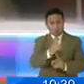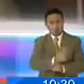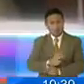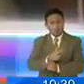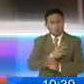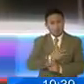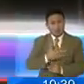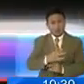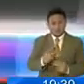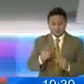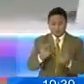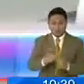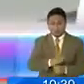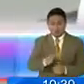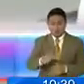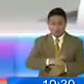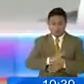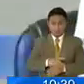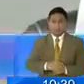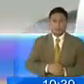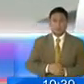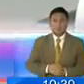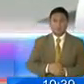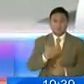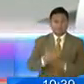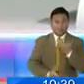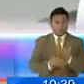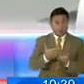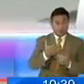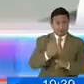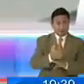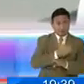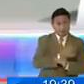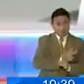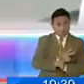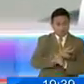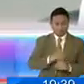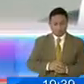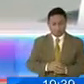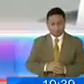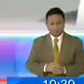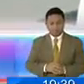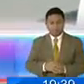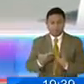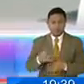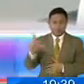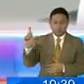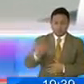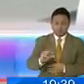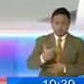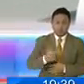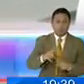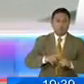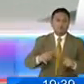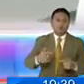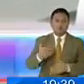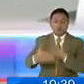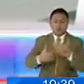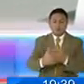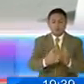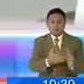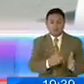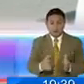la detección temprana. Más fácil prevenir que curar. Menos costoso, porque al final también el